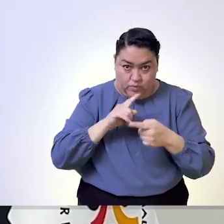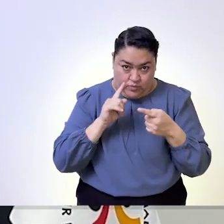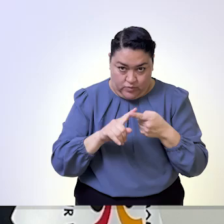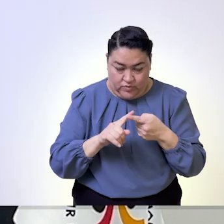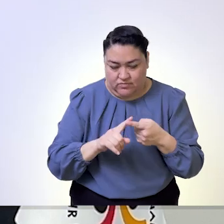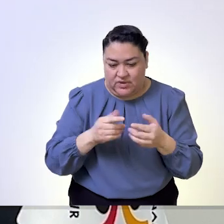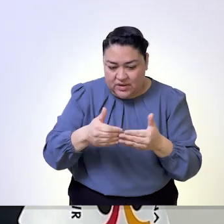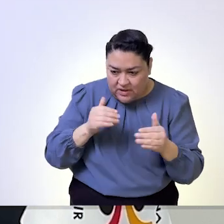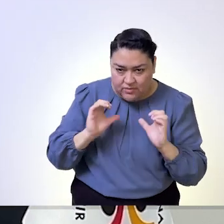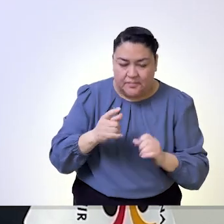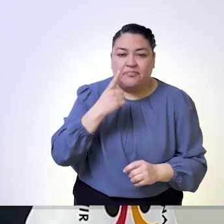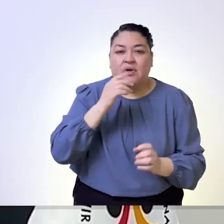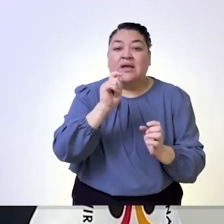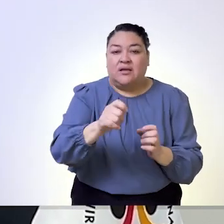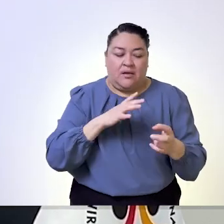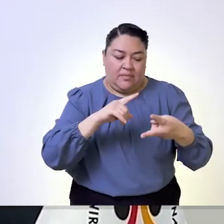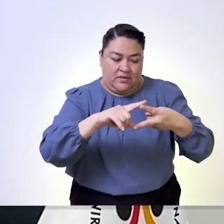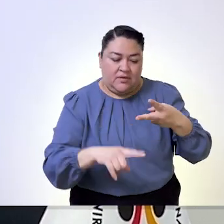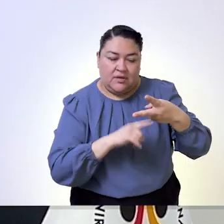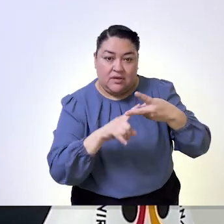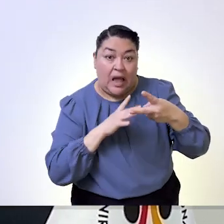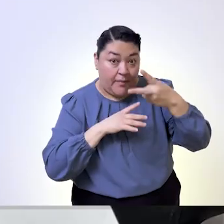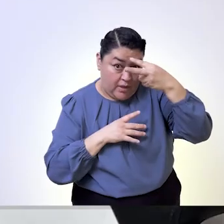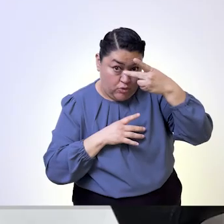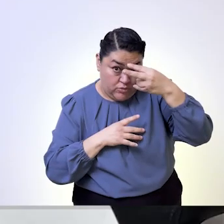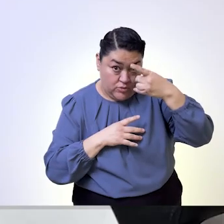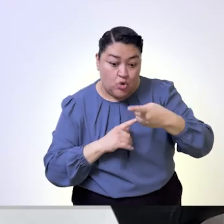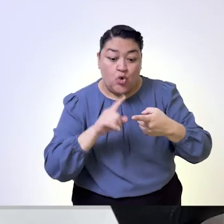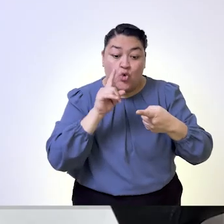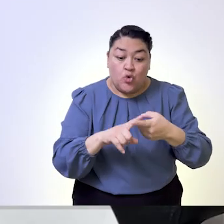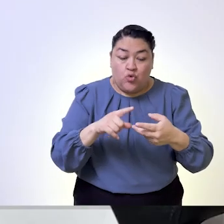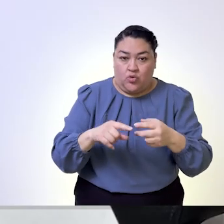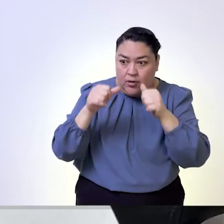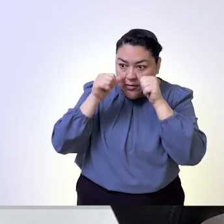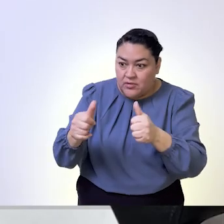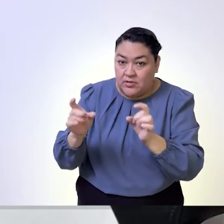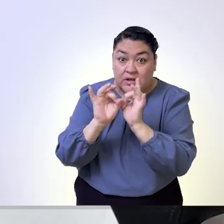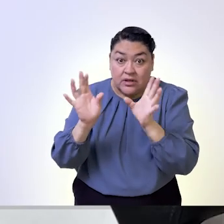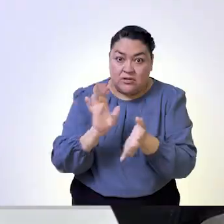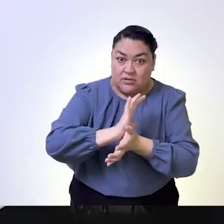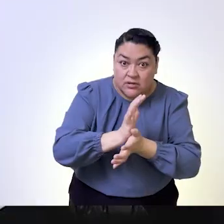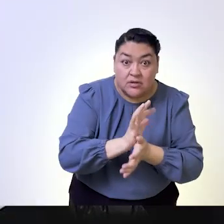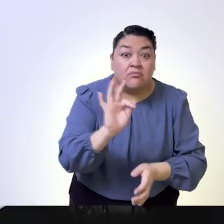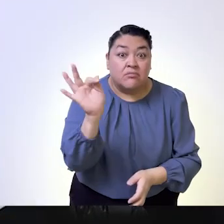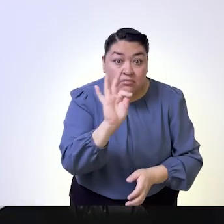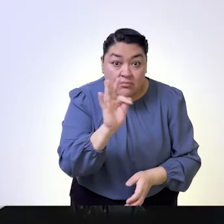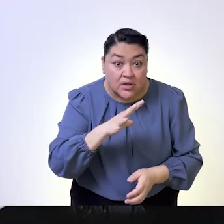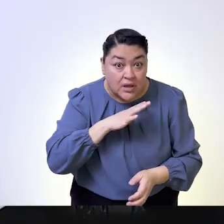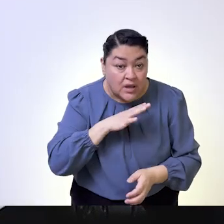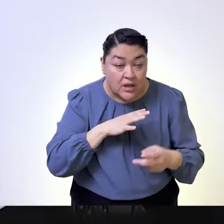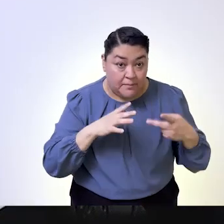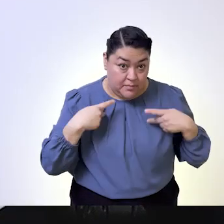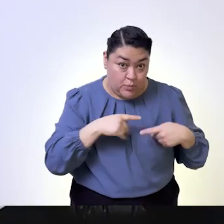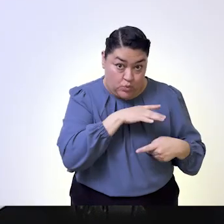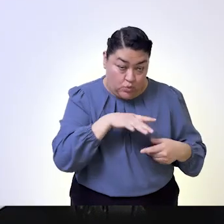la discriminación. Es decir, teníamos ahí dos procesos diferenciados, uno para la atención de presuntos casos